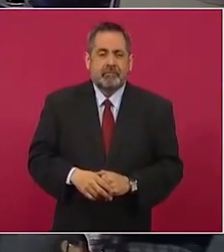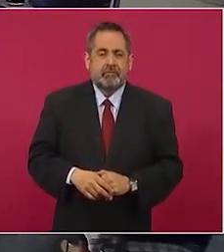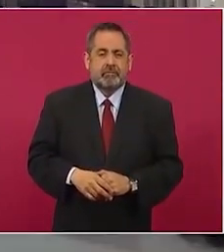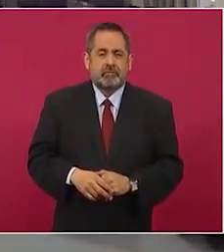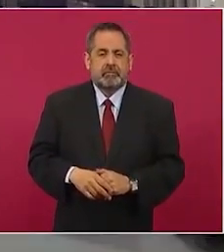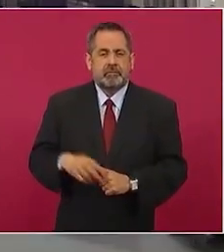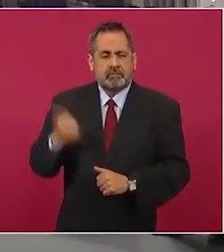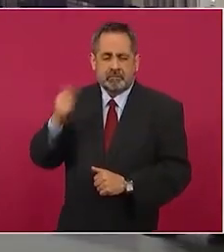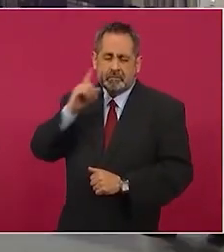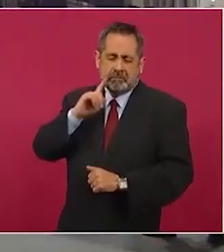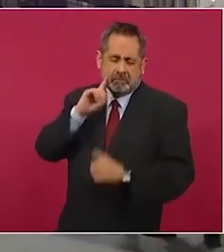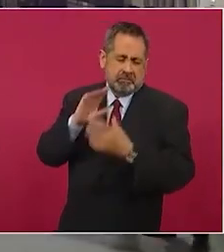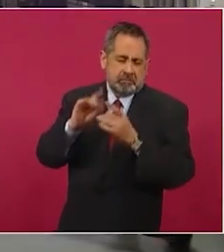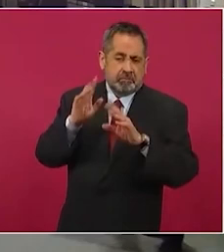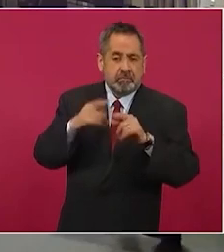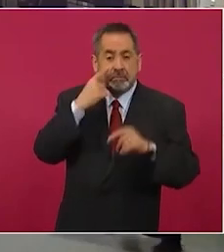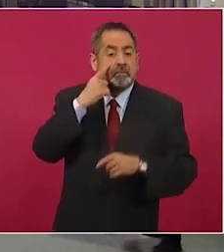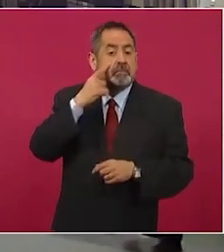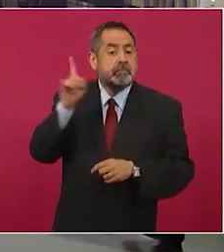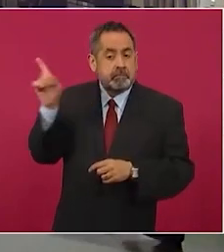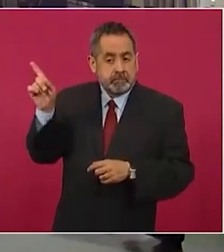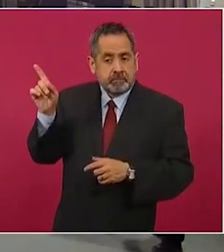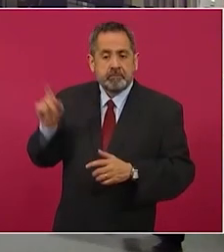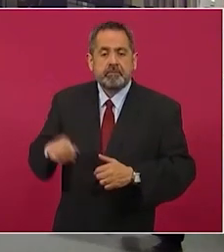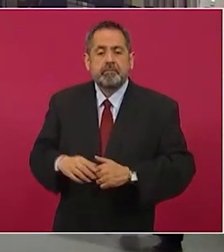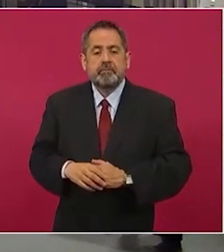ciudadana, pero miren,